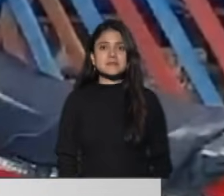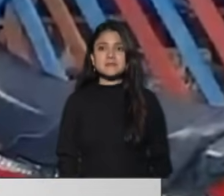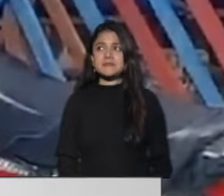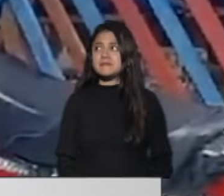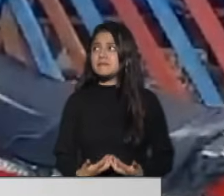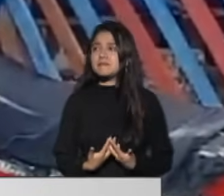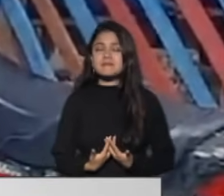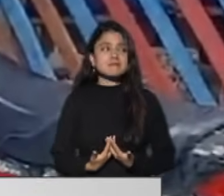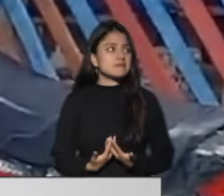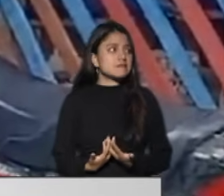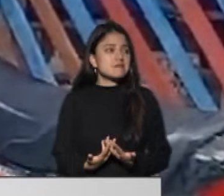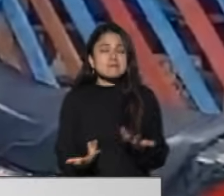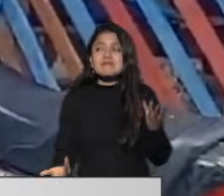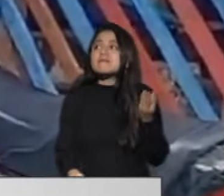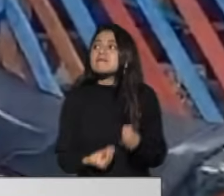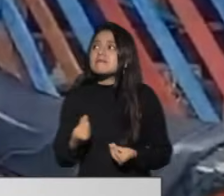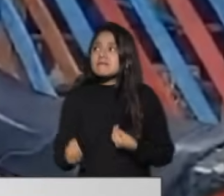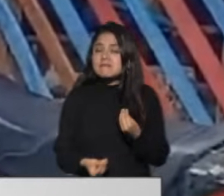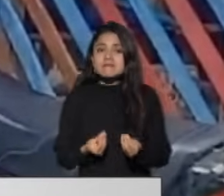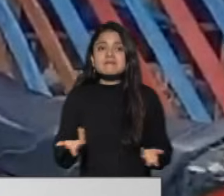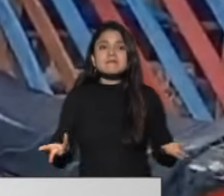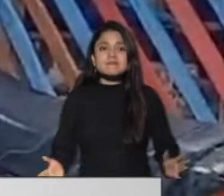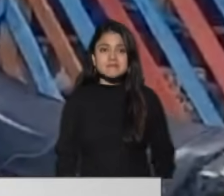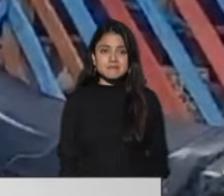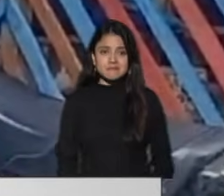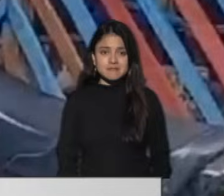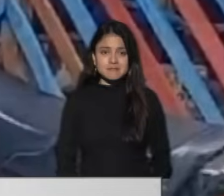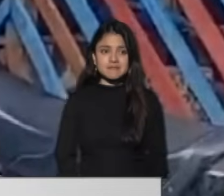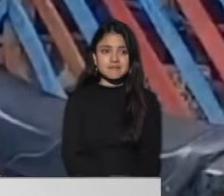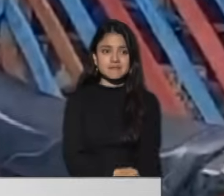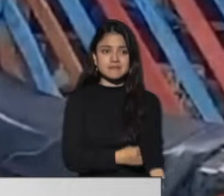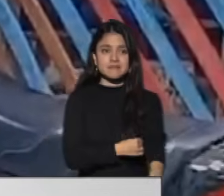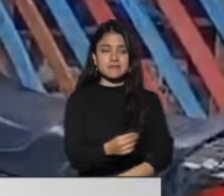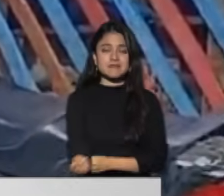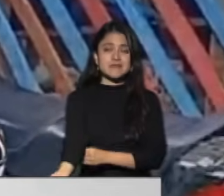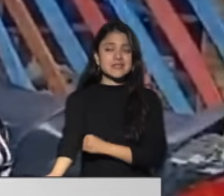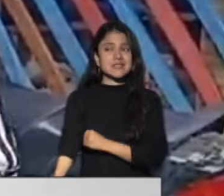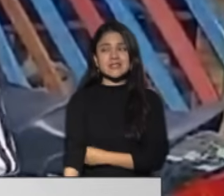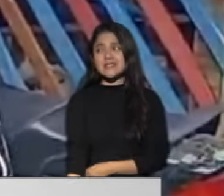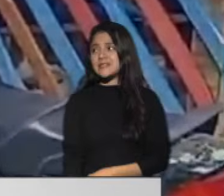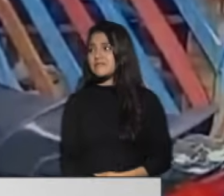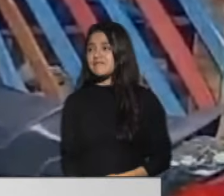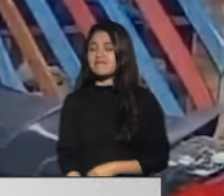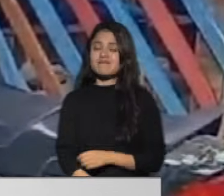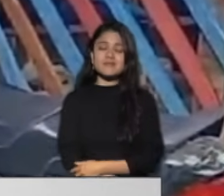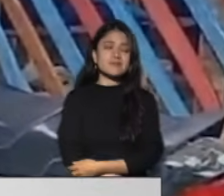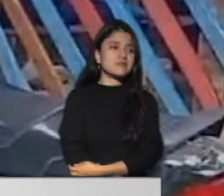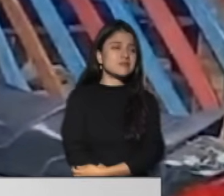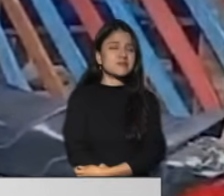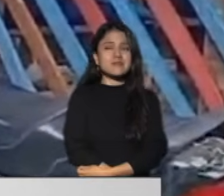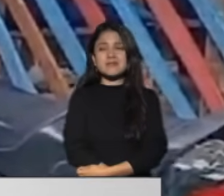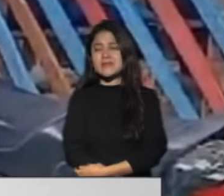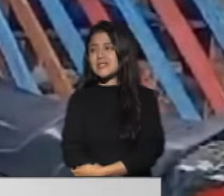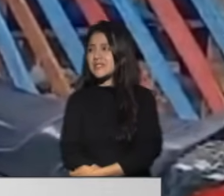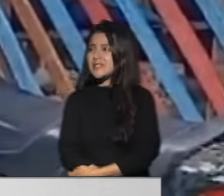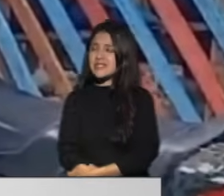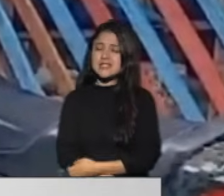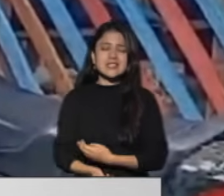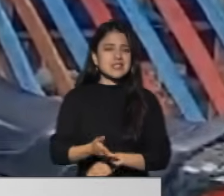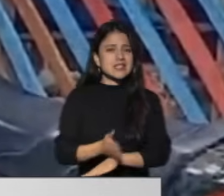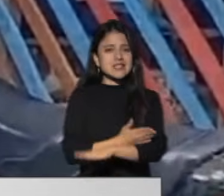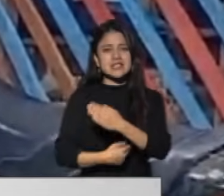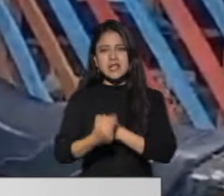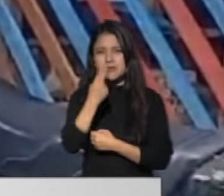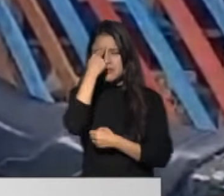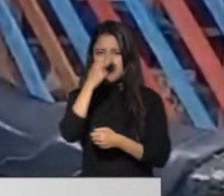qué pasa con nosotros, cuál es la situación de nosotros, y pues estábamos un poco como alterados, pero pues